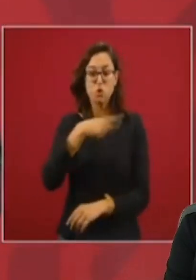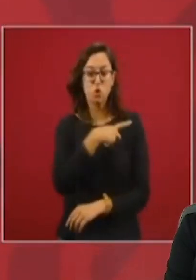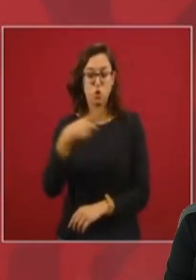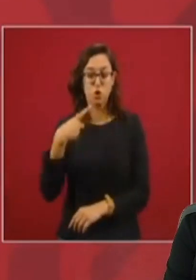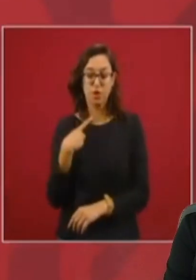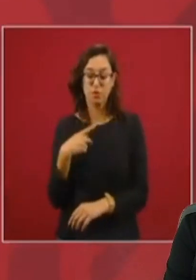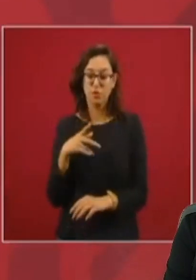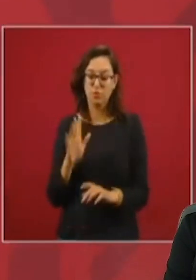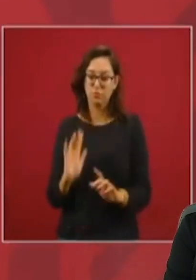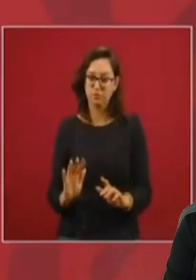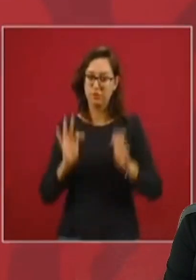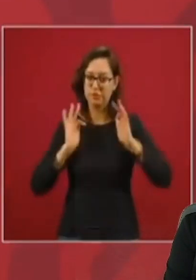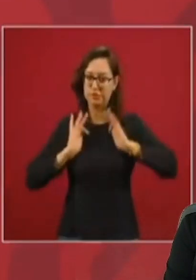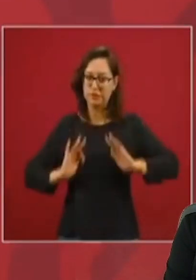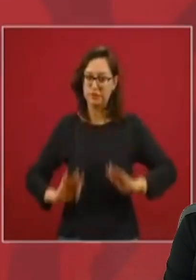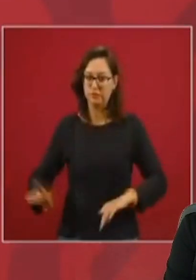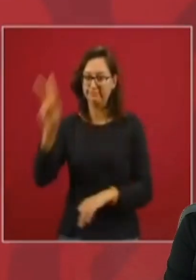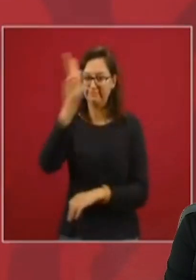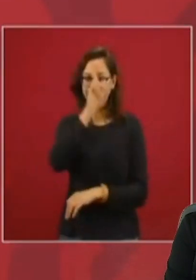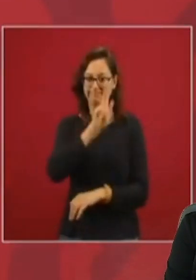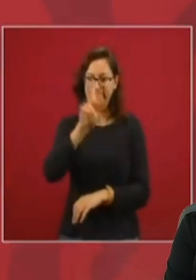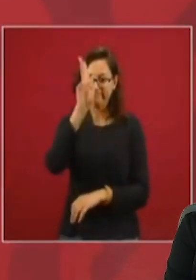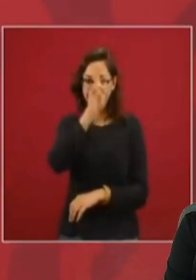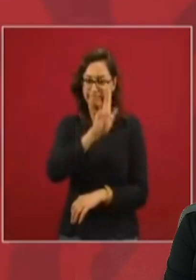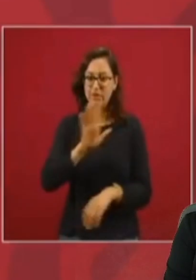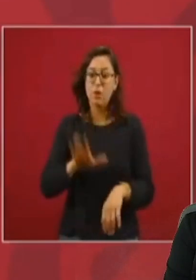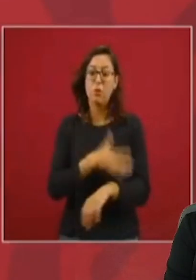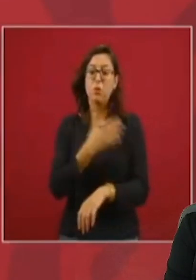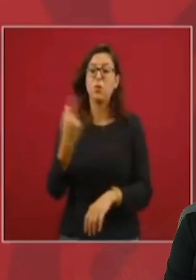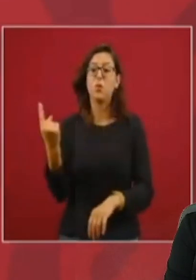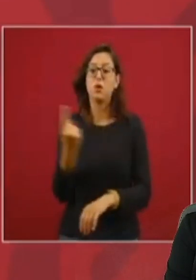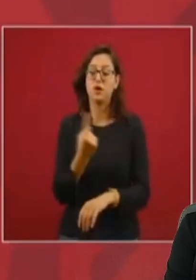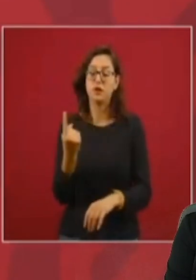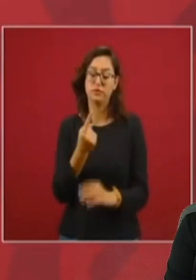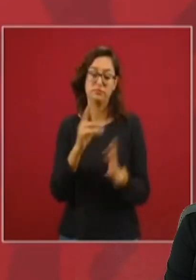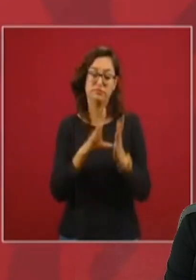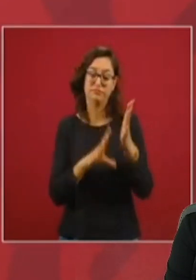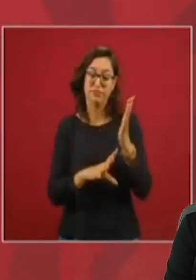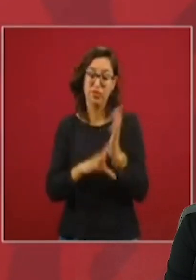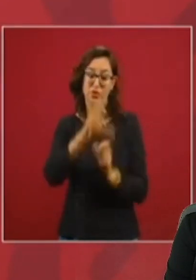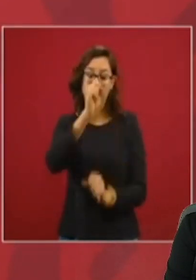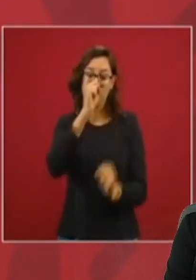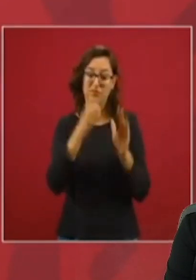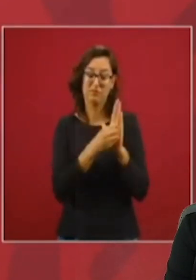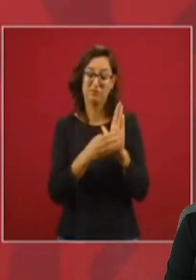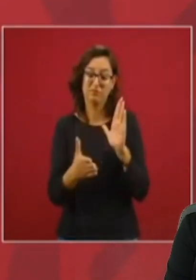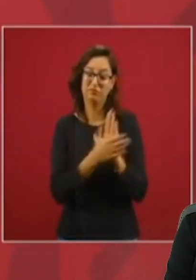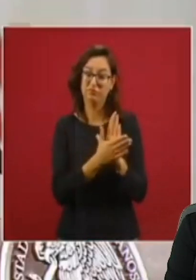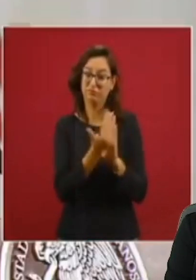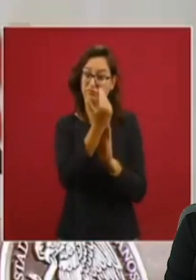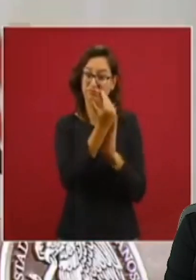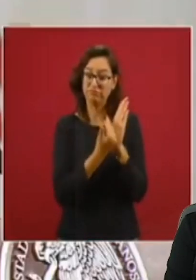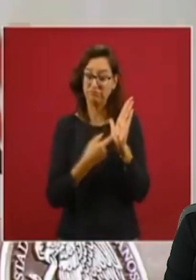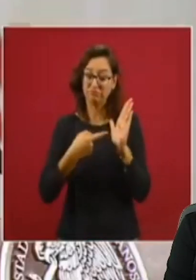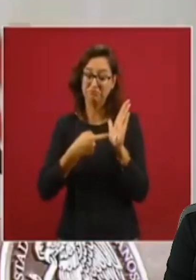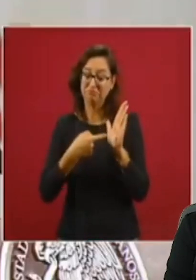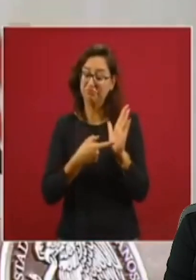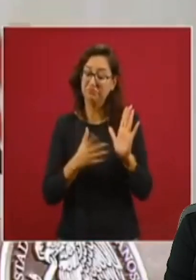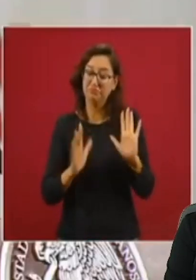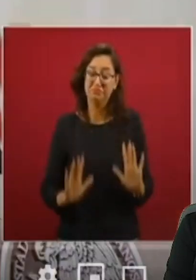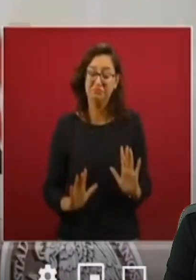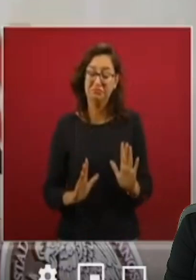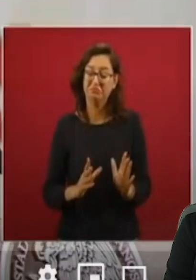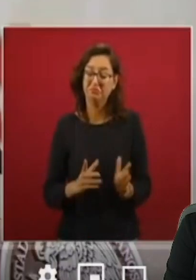un mandato constitucional, es un derecho que tenemos todos